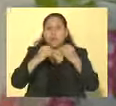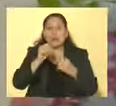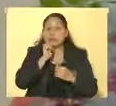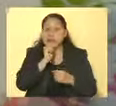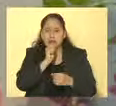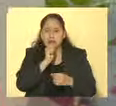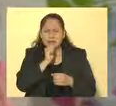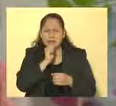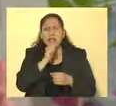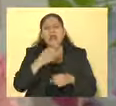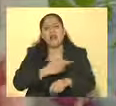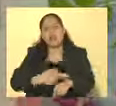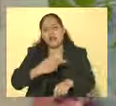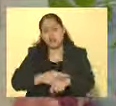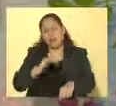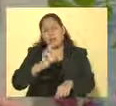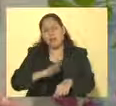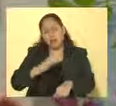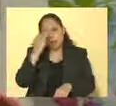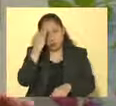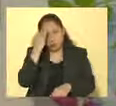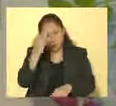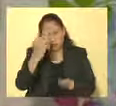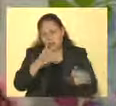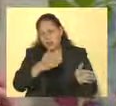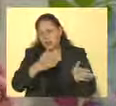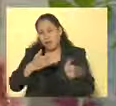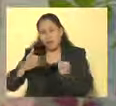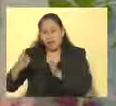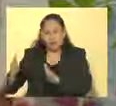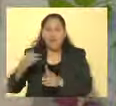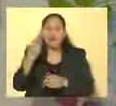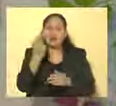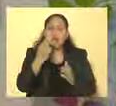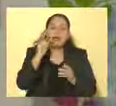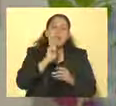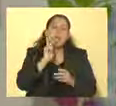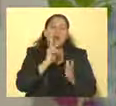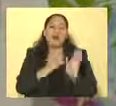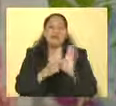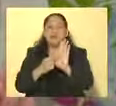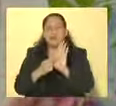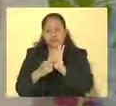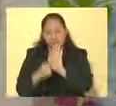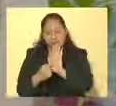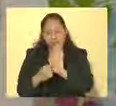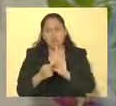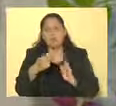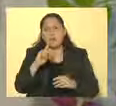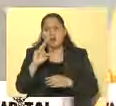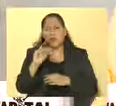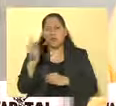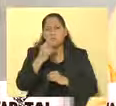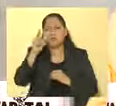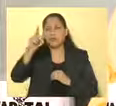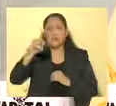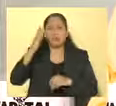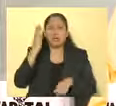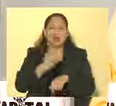un poco más largo porque hay que acreditar ahí algunas circunstancias, pero no es necesario que haya